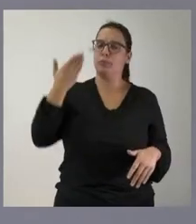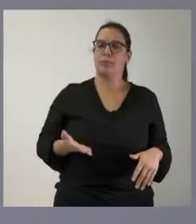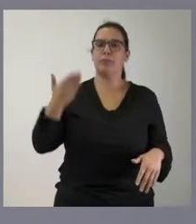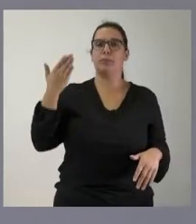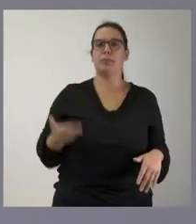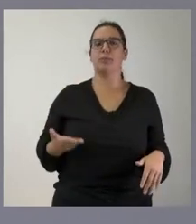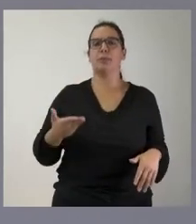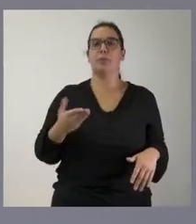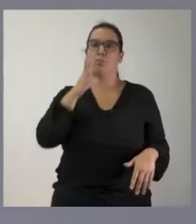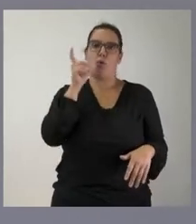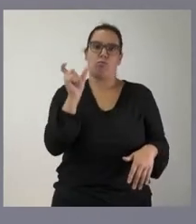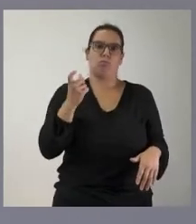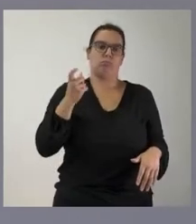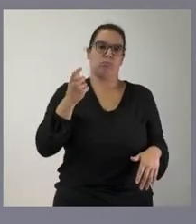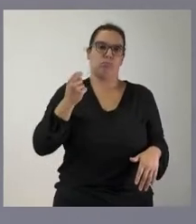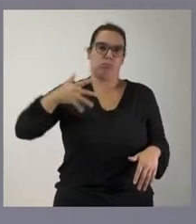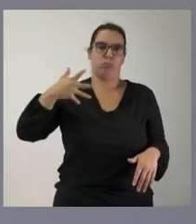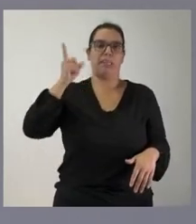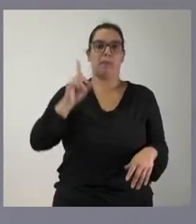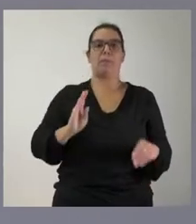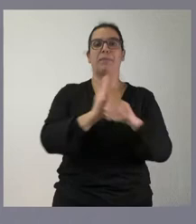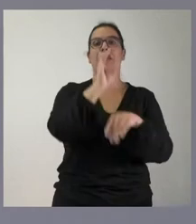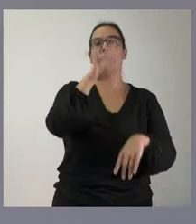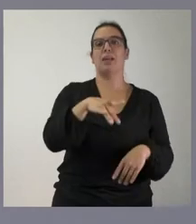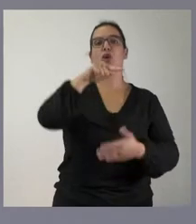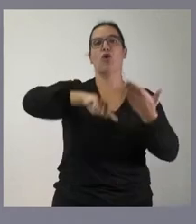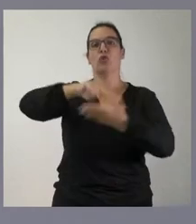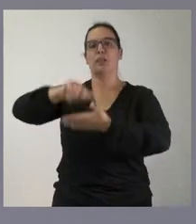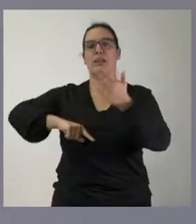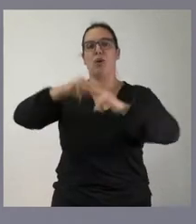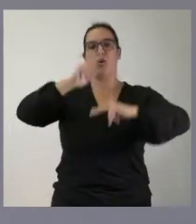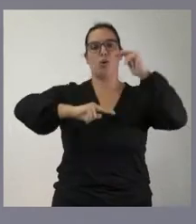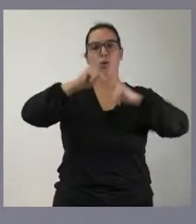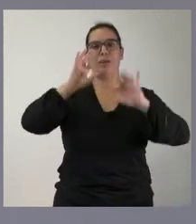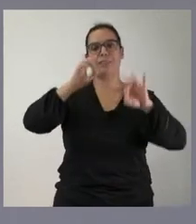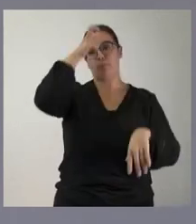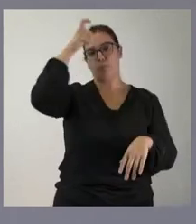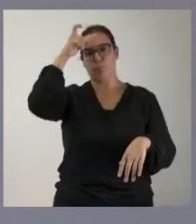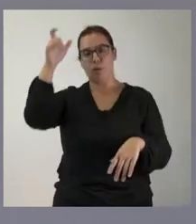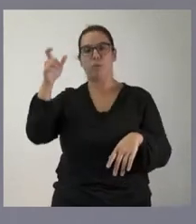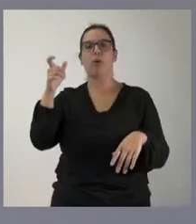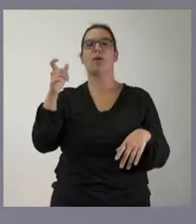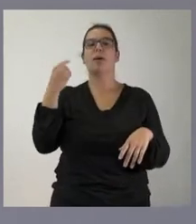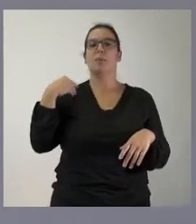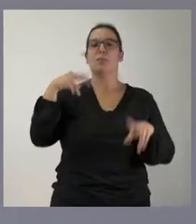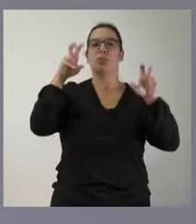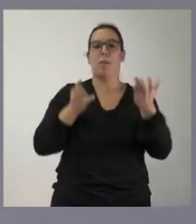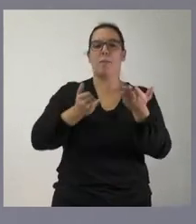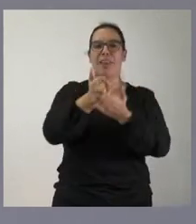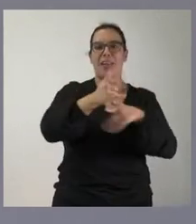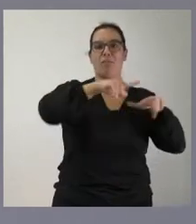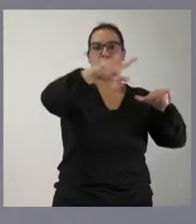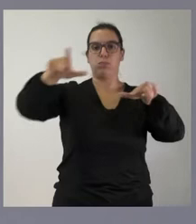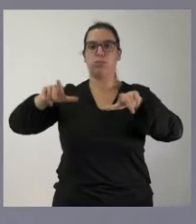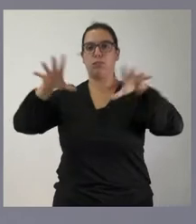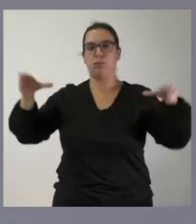por su importe pero también por su destino para la contratación de obras de infraestructura rural en concreto concentración parcelaria en la zona